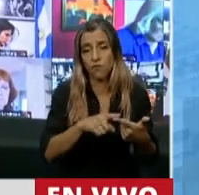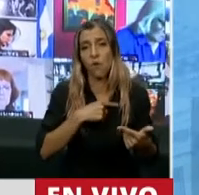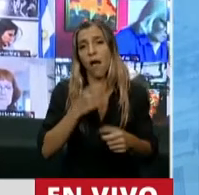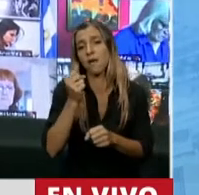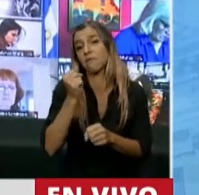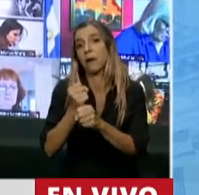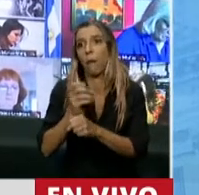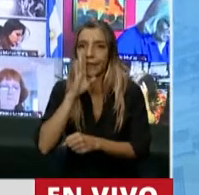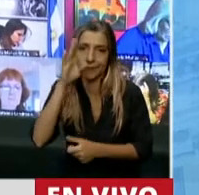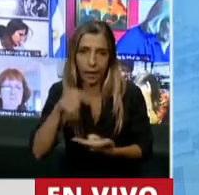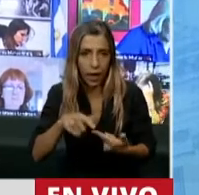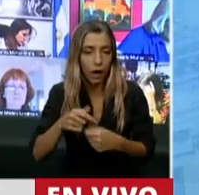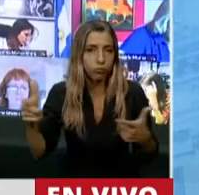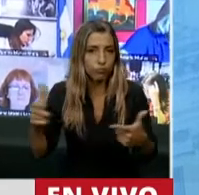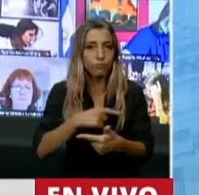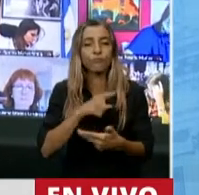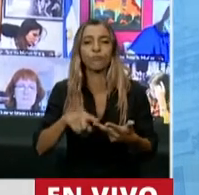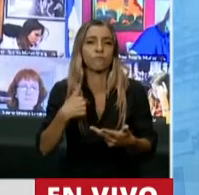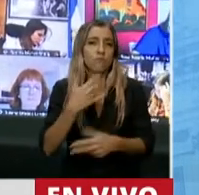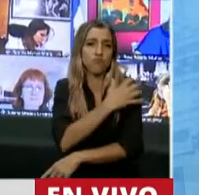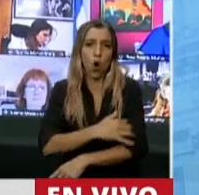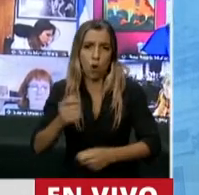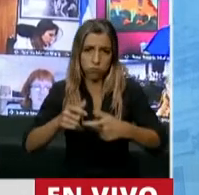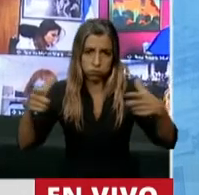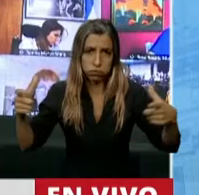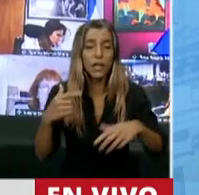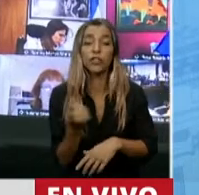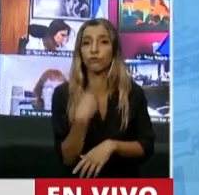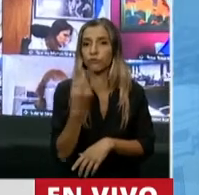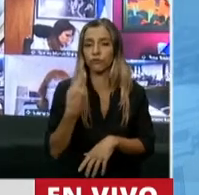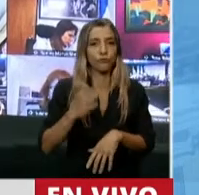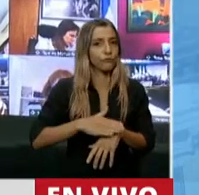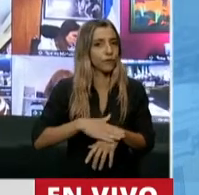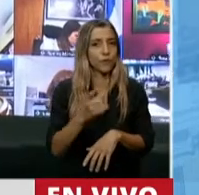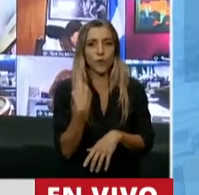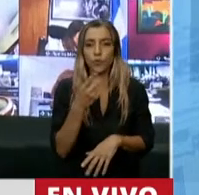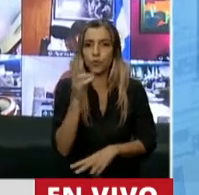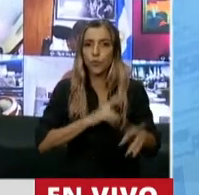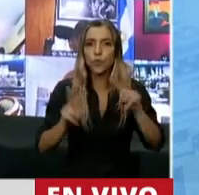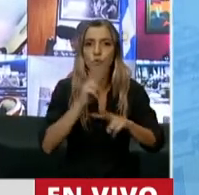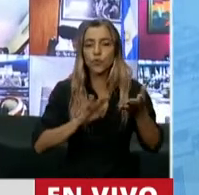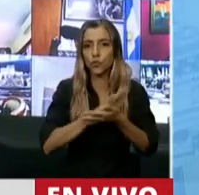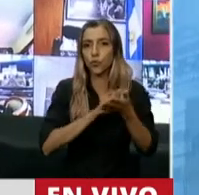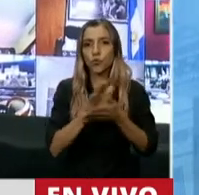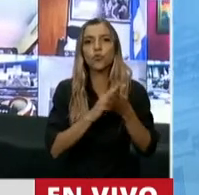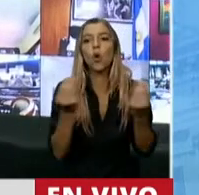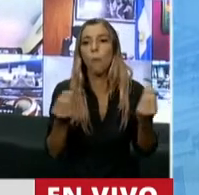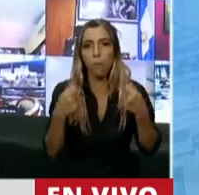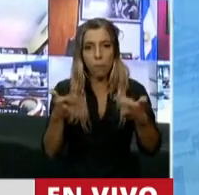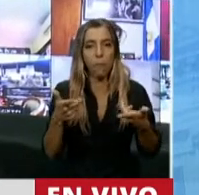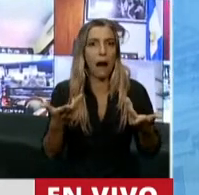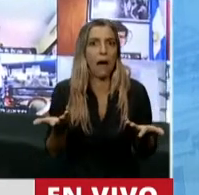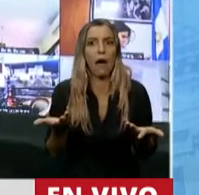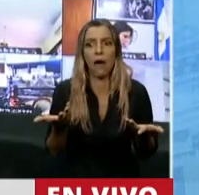de los cuales nosotros como dirigentes políticos tenemos que urgentemente ver cómo salimos y trabajamos de manera